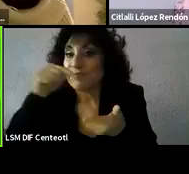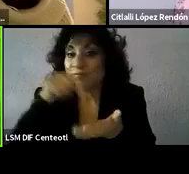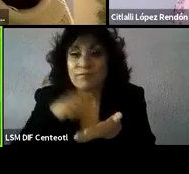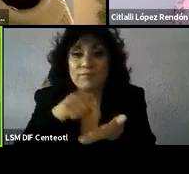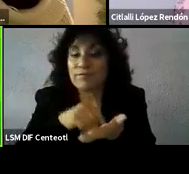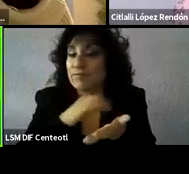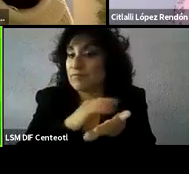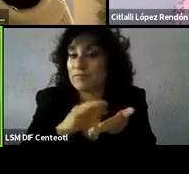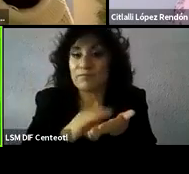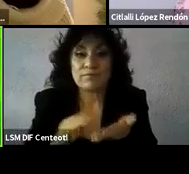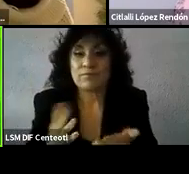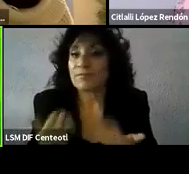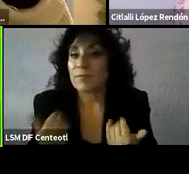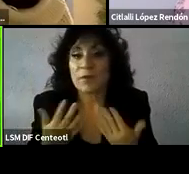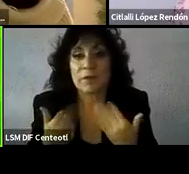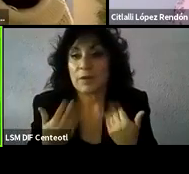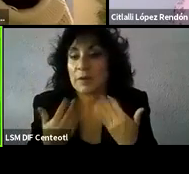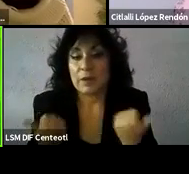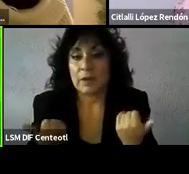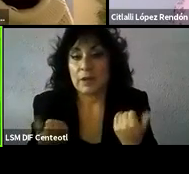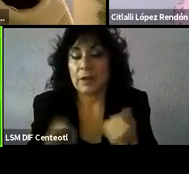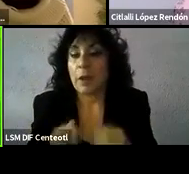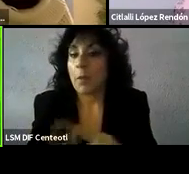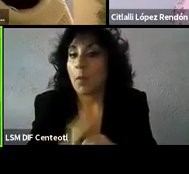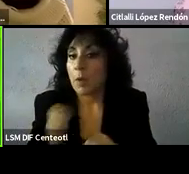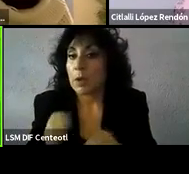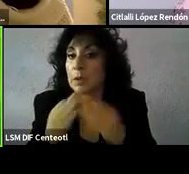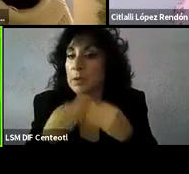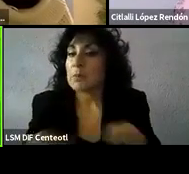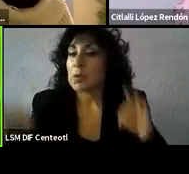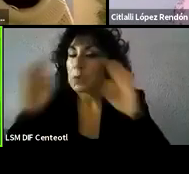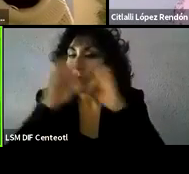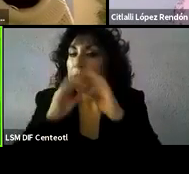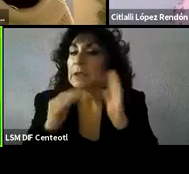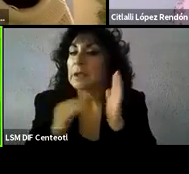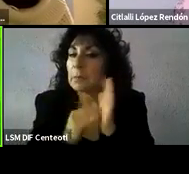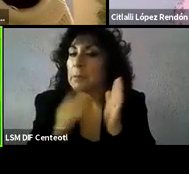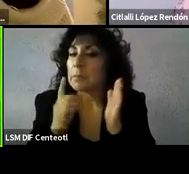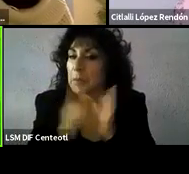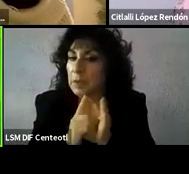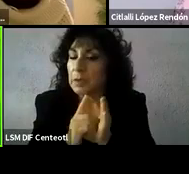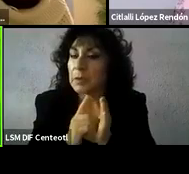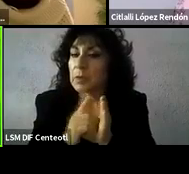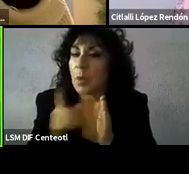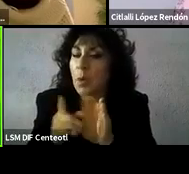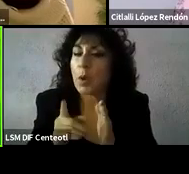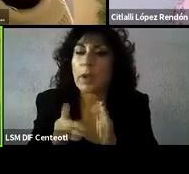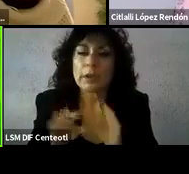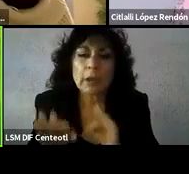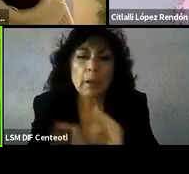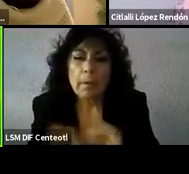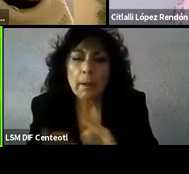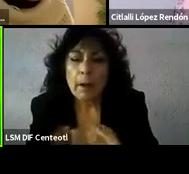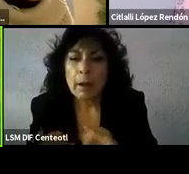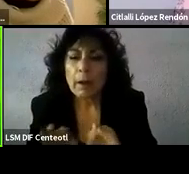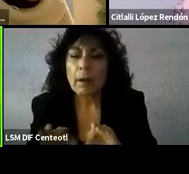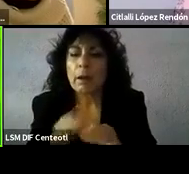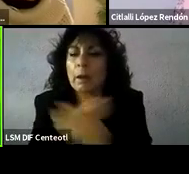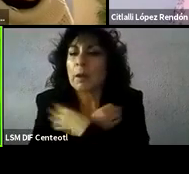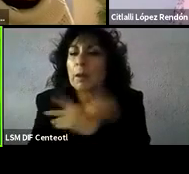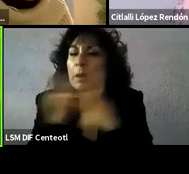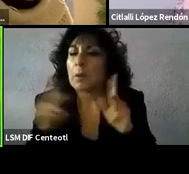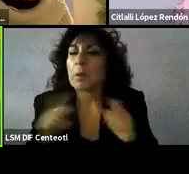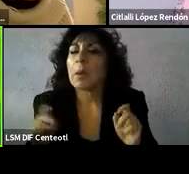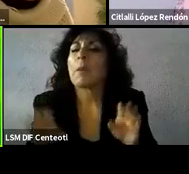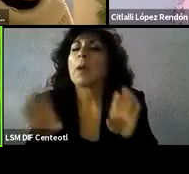poder tener metodológicamente, no solo, insisto, teóricamente, sino metodológicamente, cómo trabajar en donde tengamos en